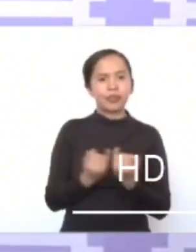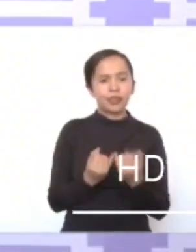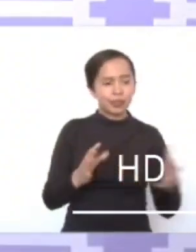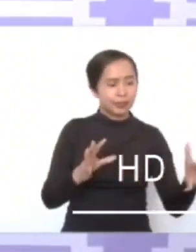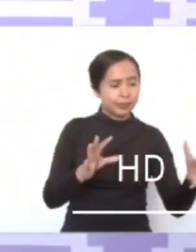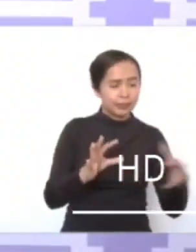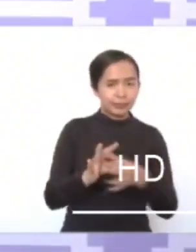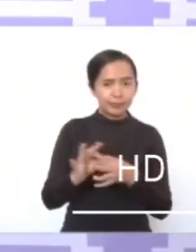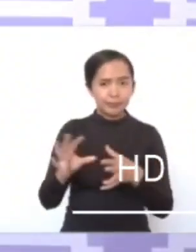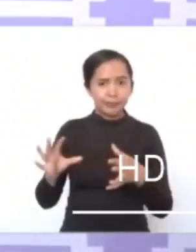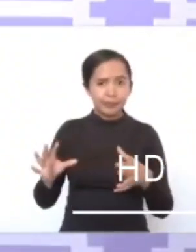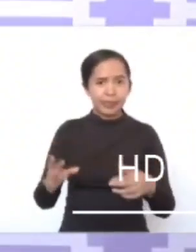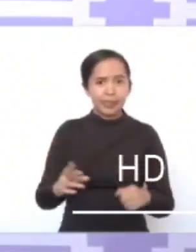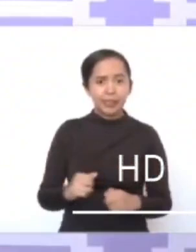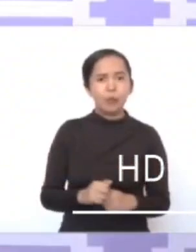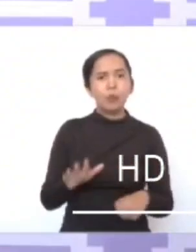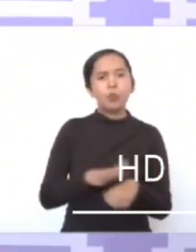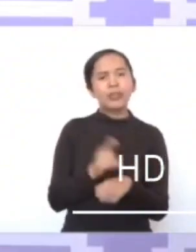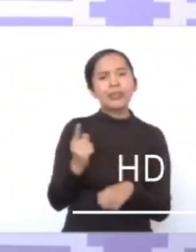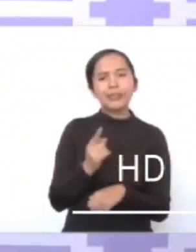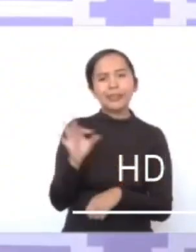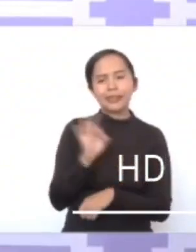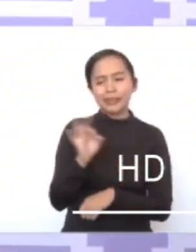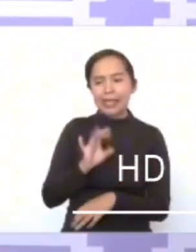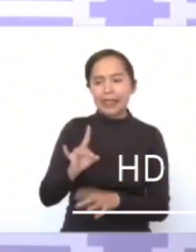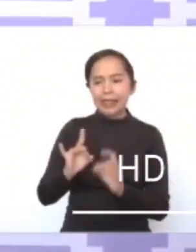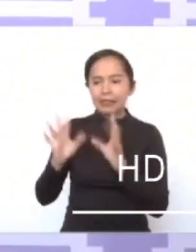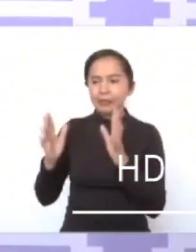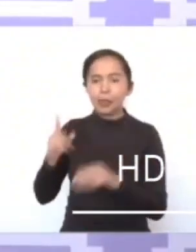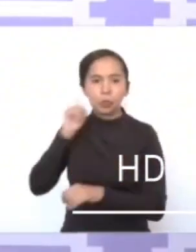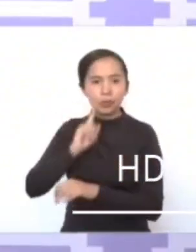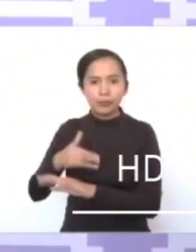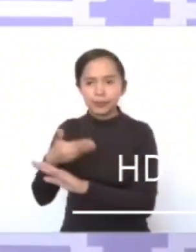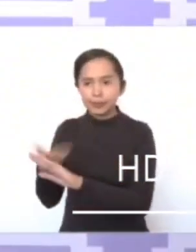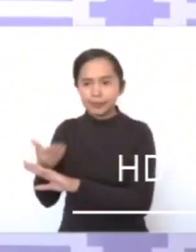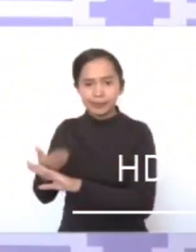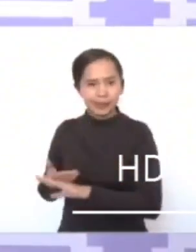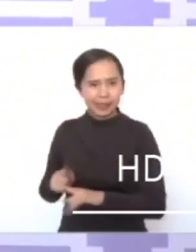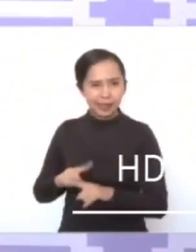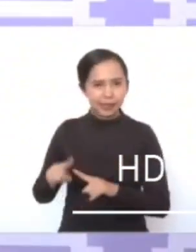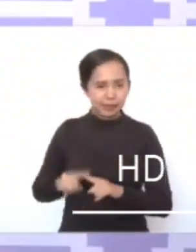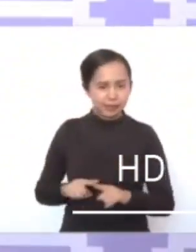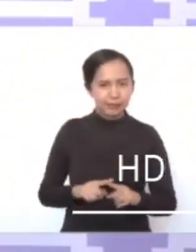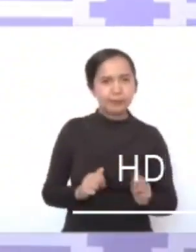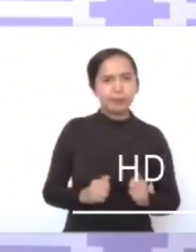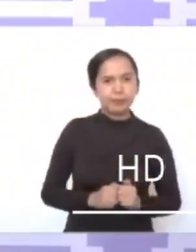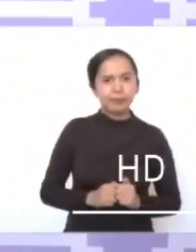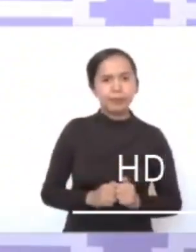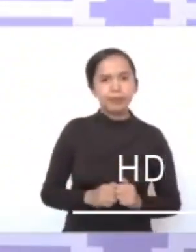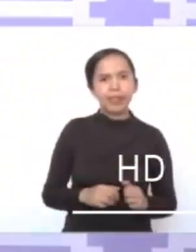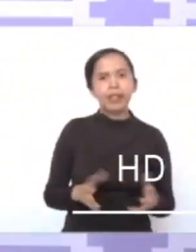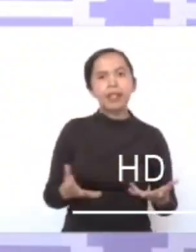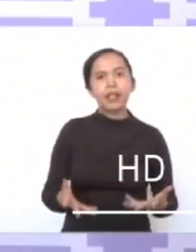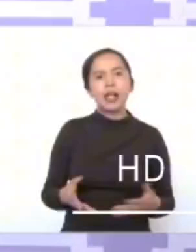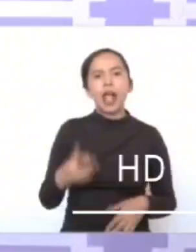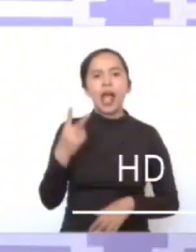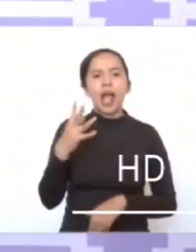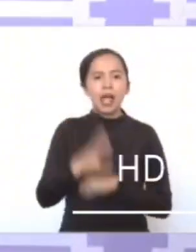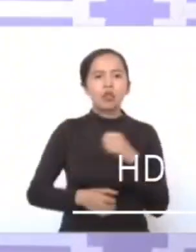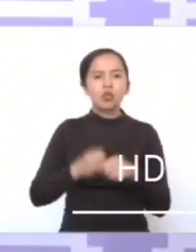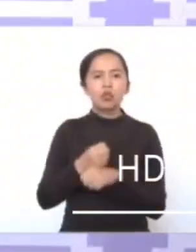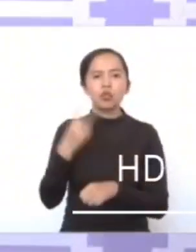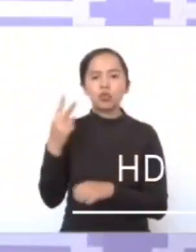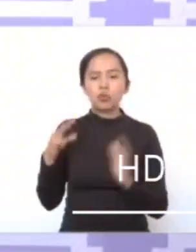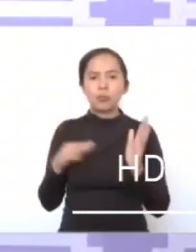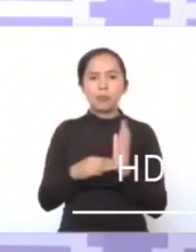vinculaciones por agresiones a mujeres en general, tenemos que en 2020